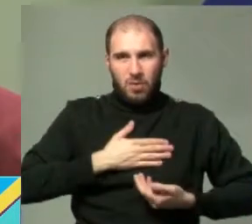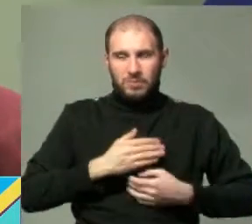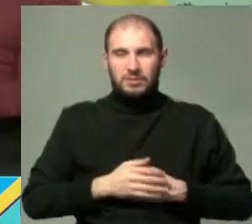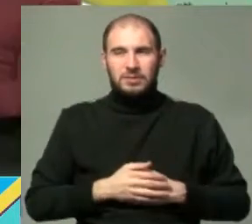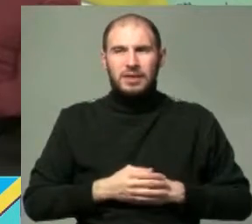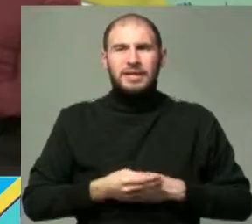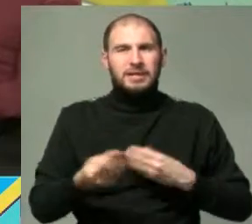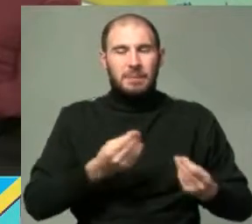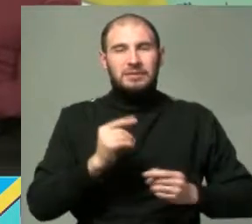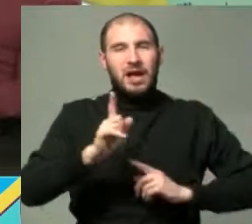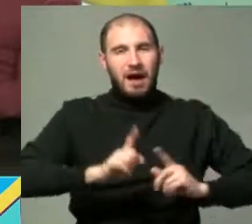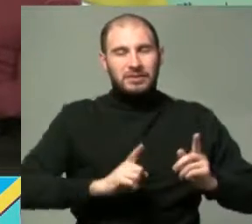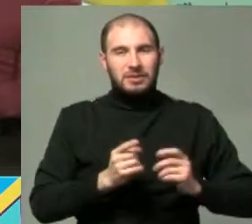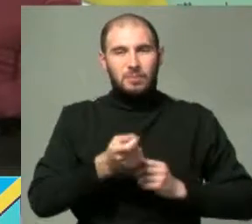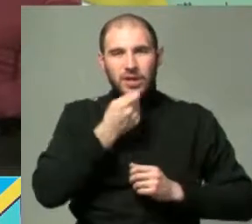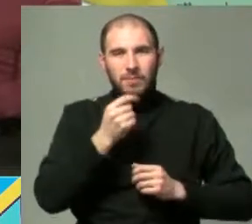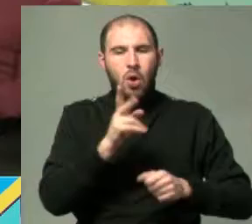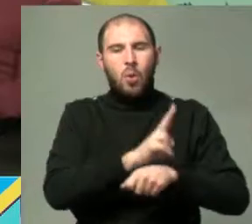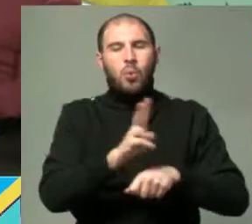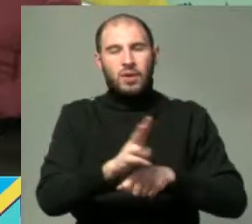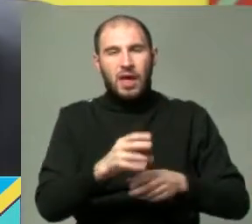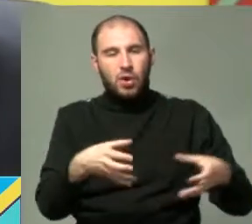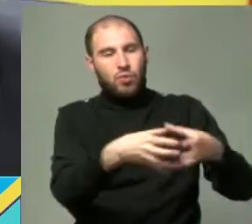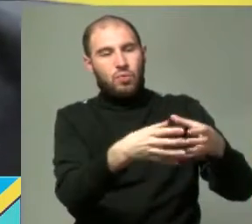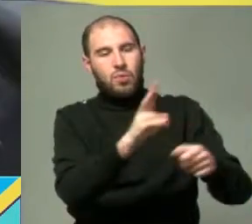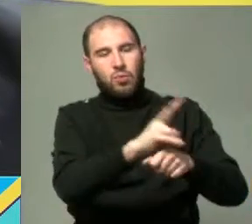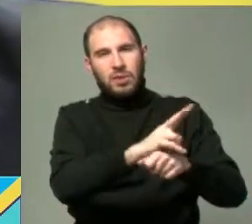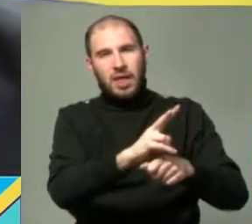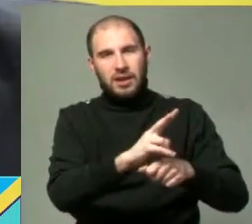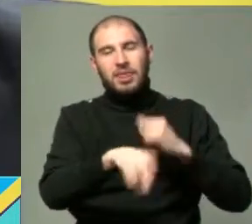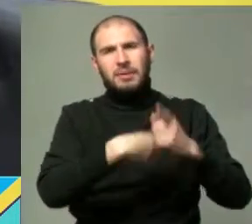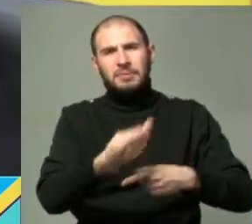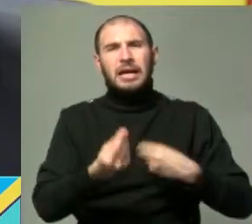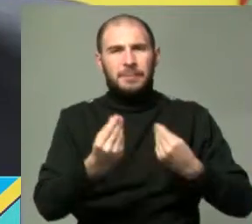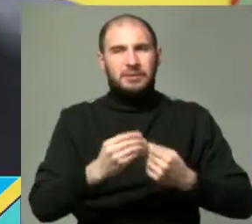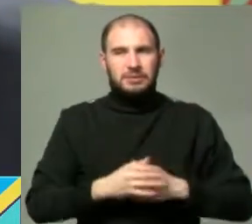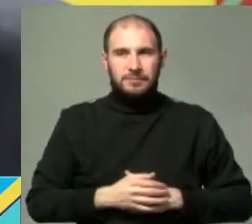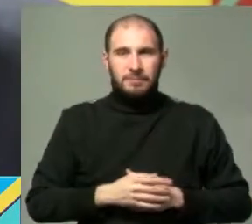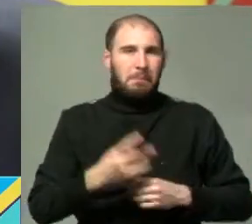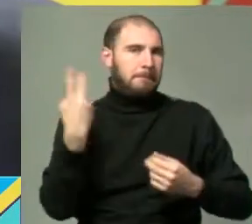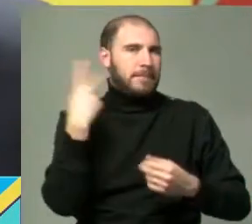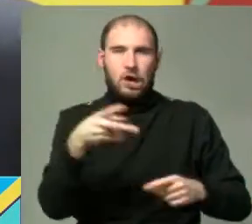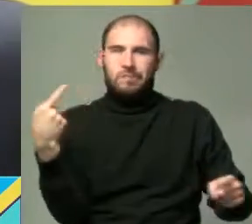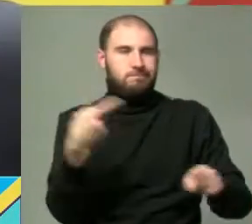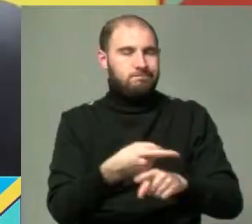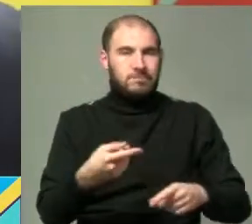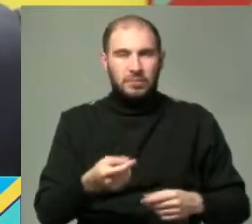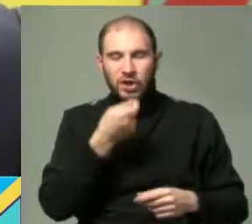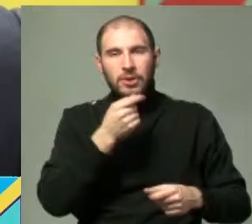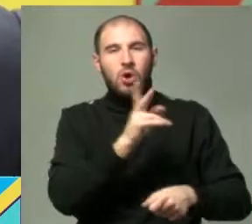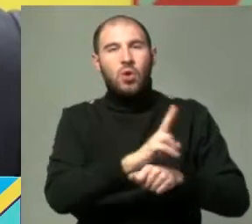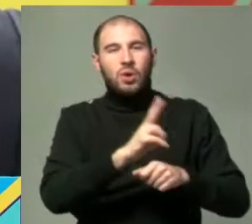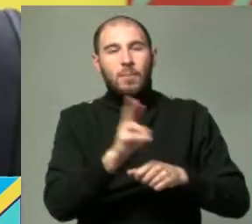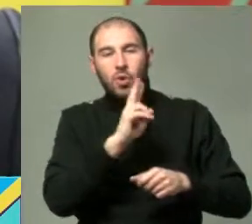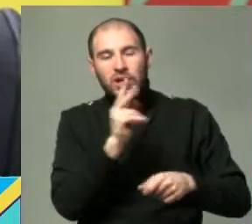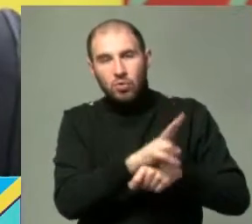realidad lo que ha pasado es que a veces cuando uno trata de ser protectorio con un sector, lo termina perjudicando. Cuando uno trata de proteger a